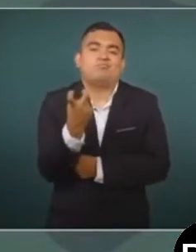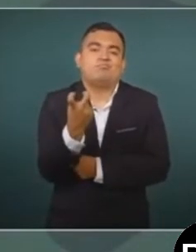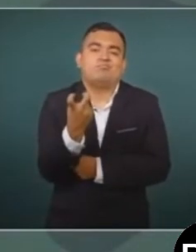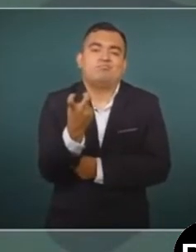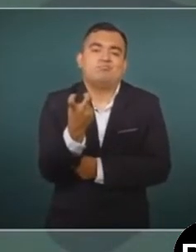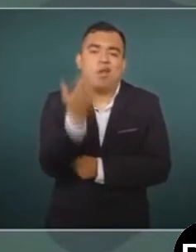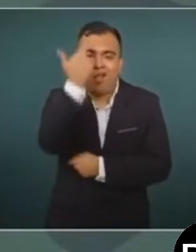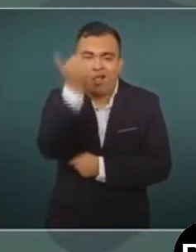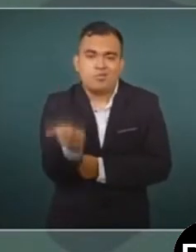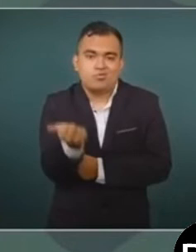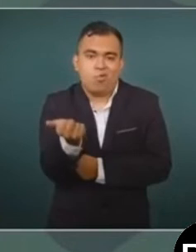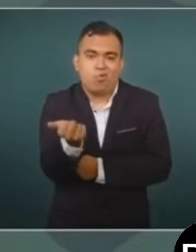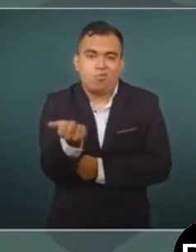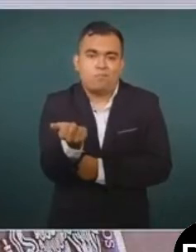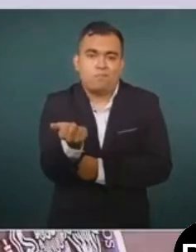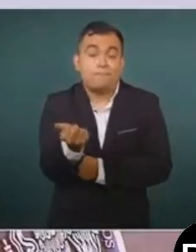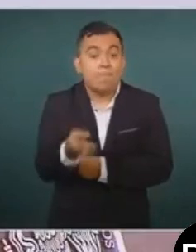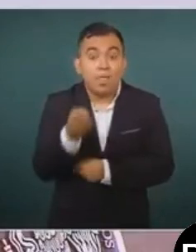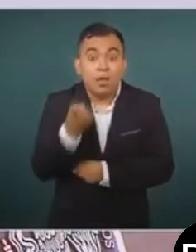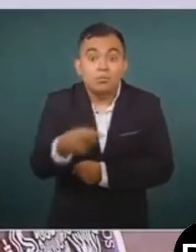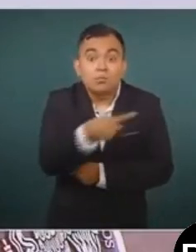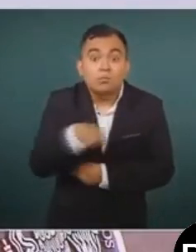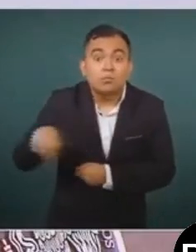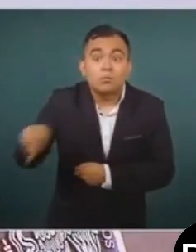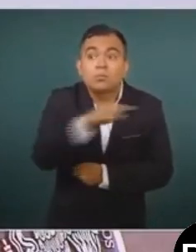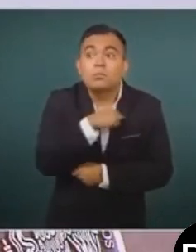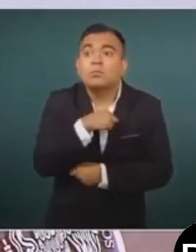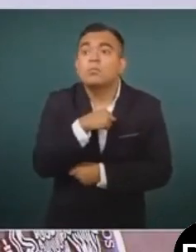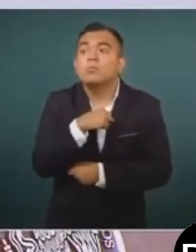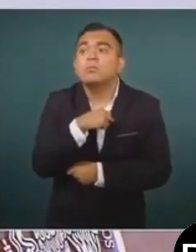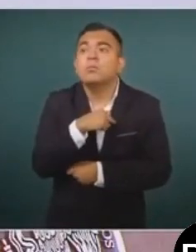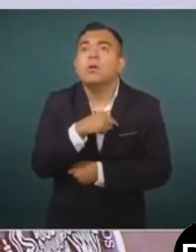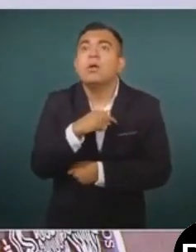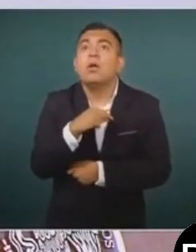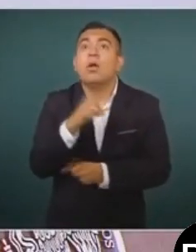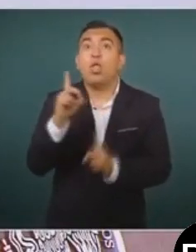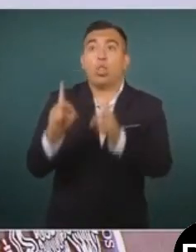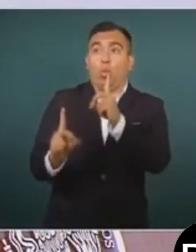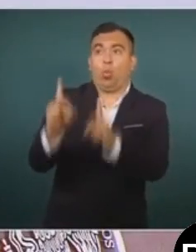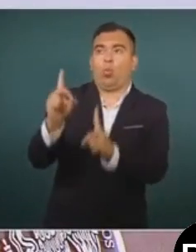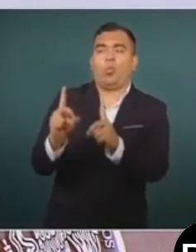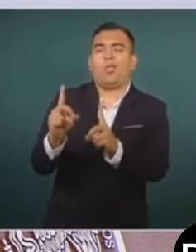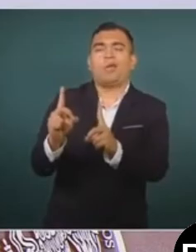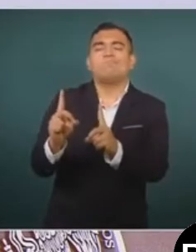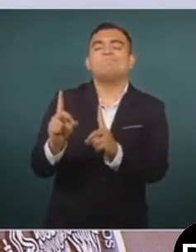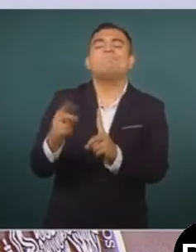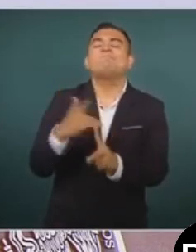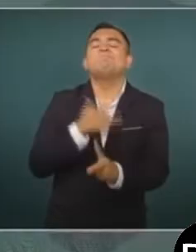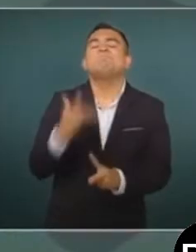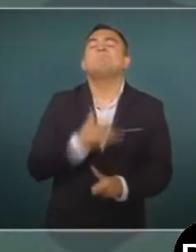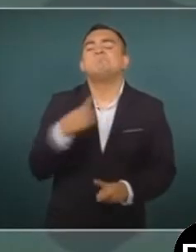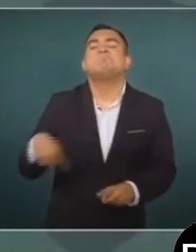No hay que tener ninguna duda al respecto. La